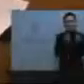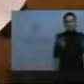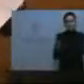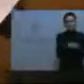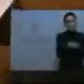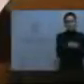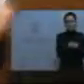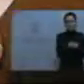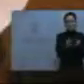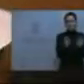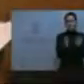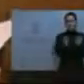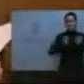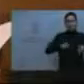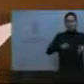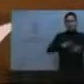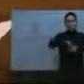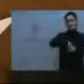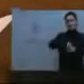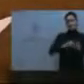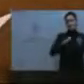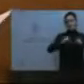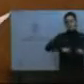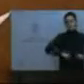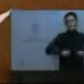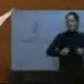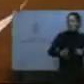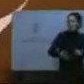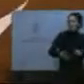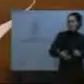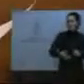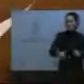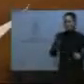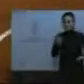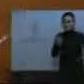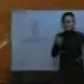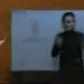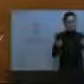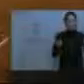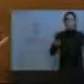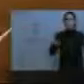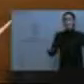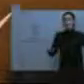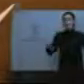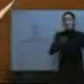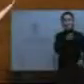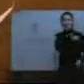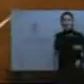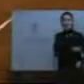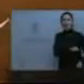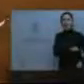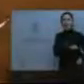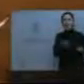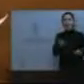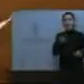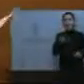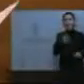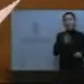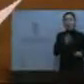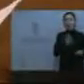que este caso entra dentro del convenio y que podrá elegir si quiere operarse en Arriondas o en